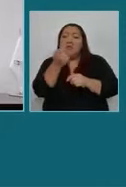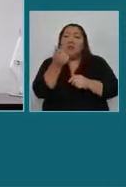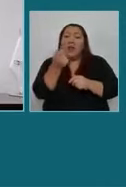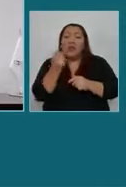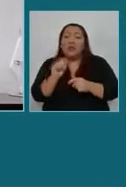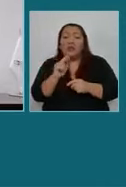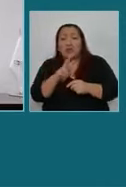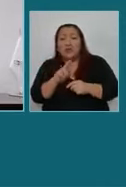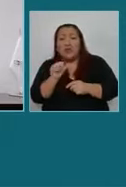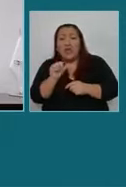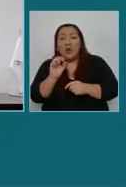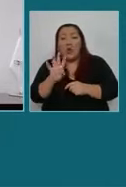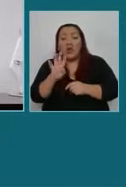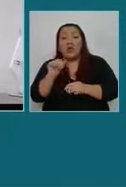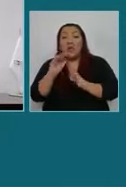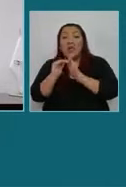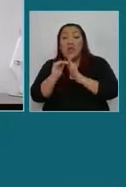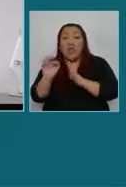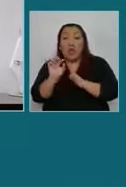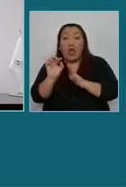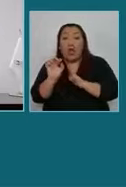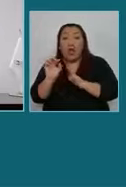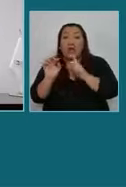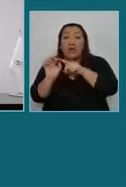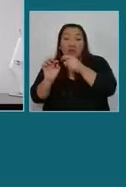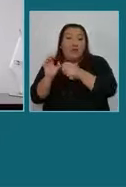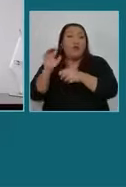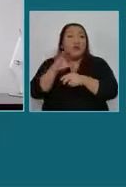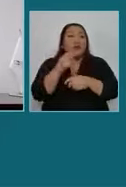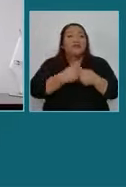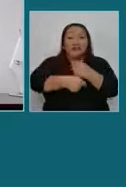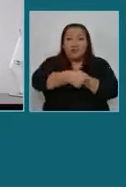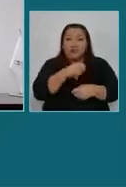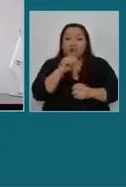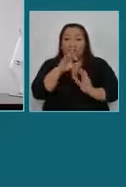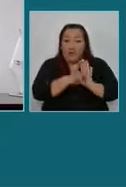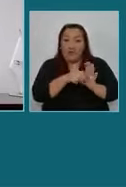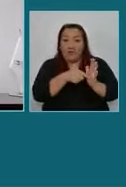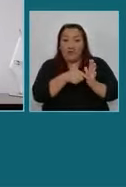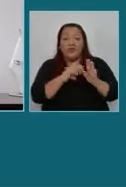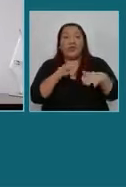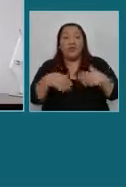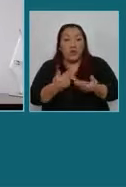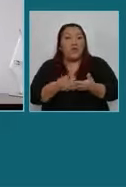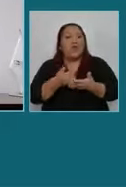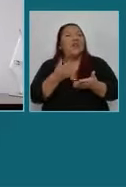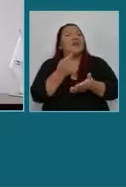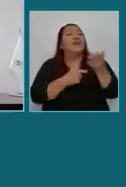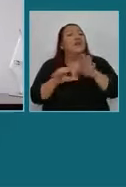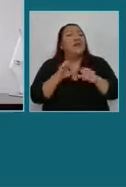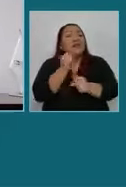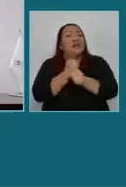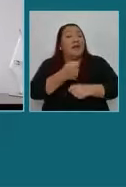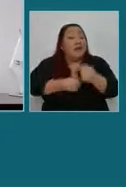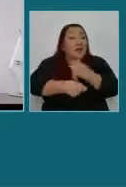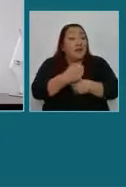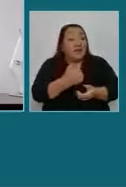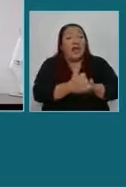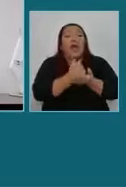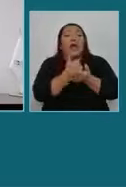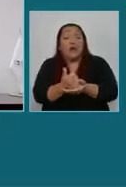de entre 2 a 4 millones de dólares y que estos fondos a su vez inviertan directamente en